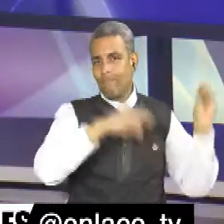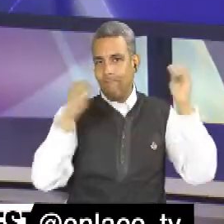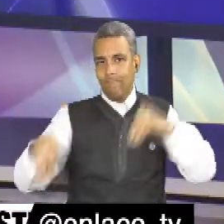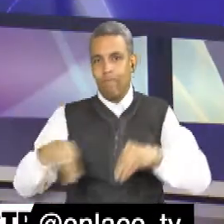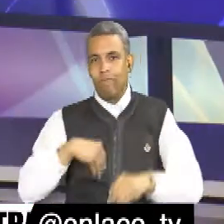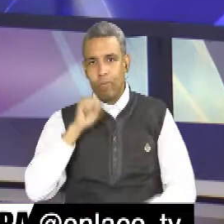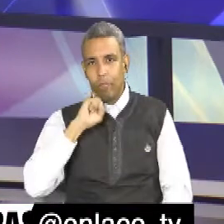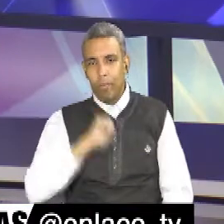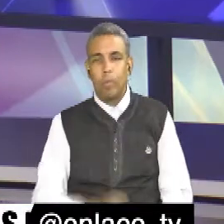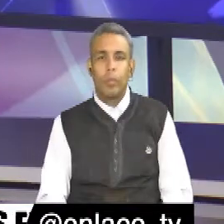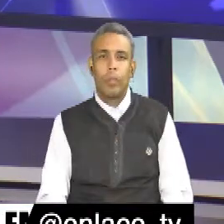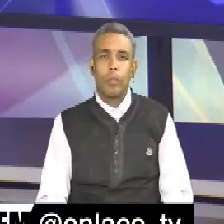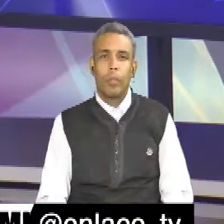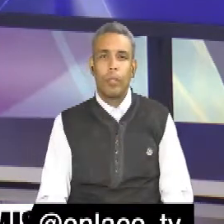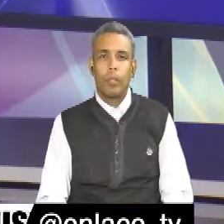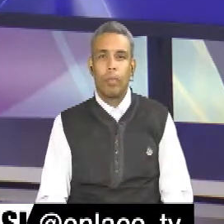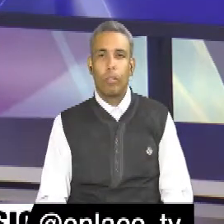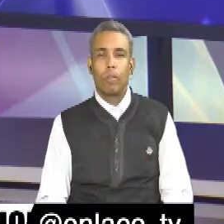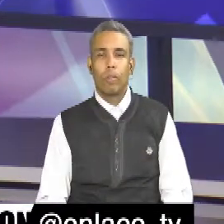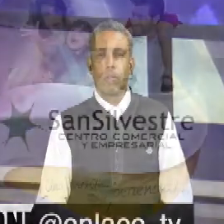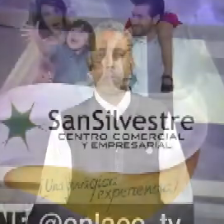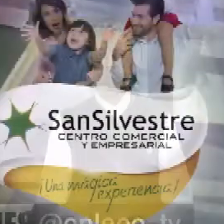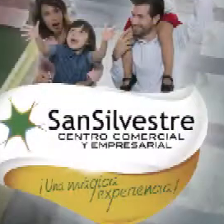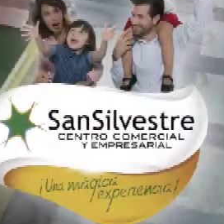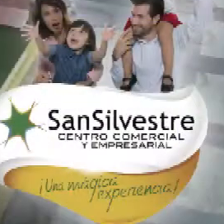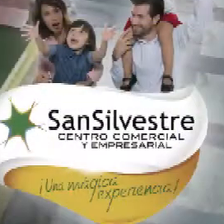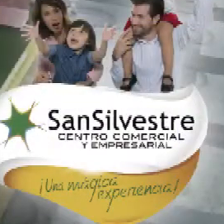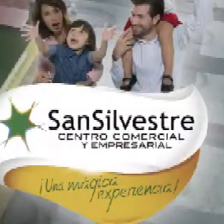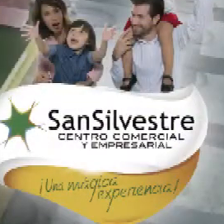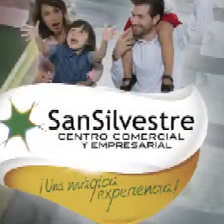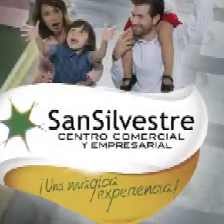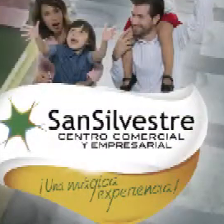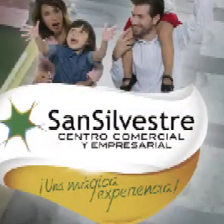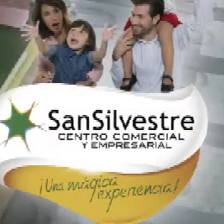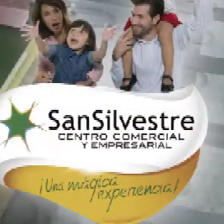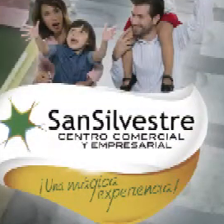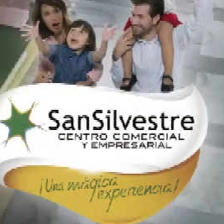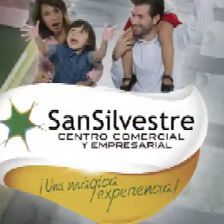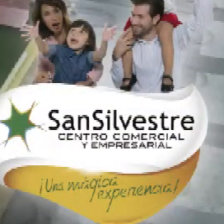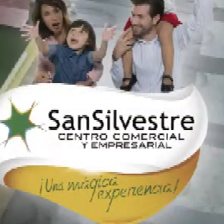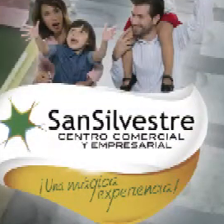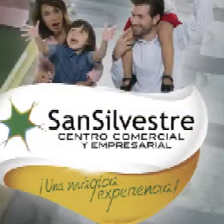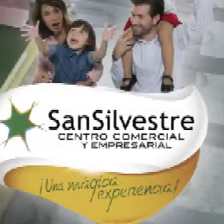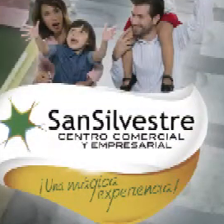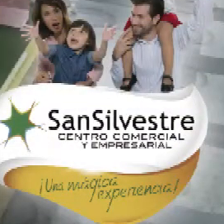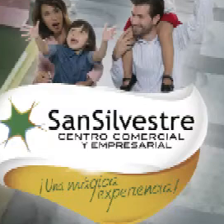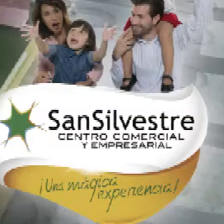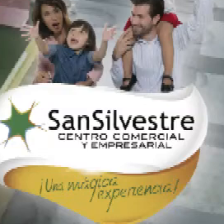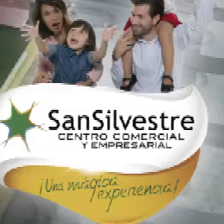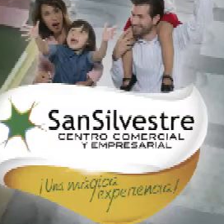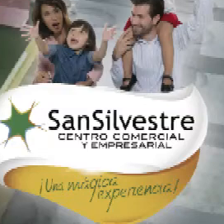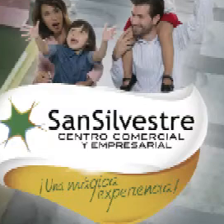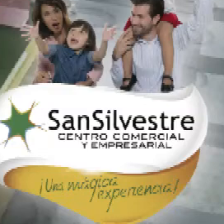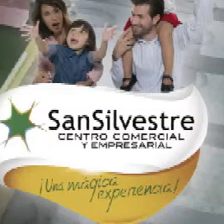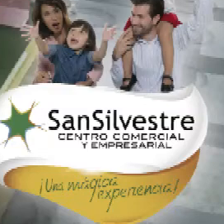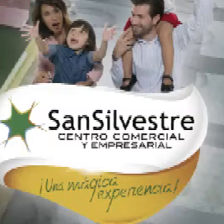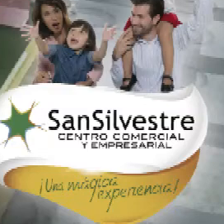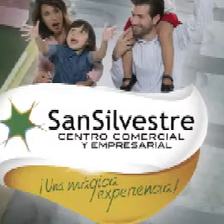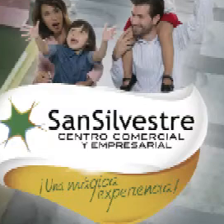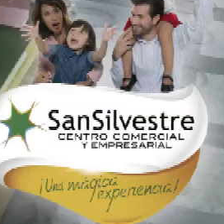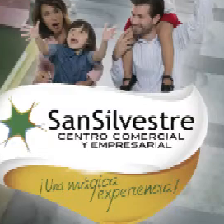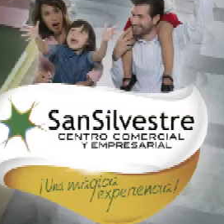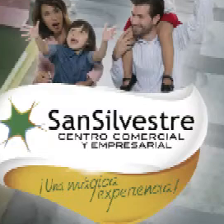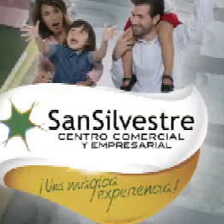Llegó al Centro Comercial San Silvestre la fábrica en donde podrán construir un mundo lleno de diversión junto a su familia. Están ubicados en el